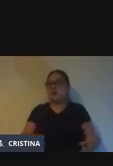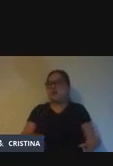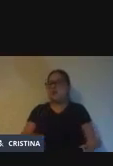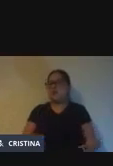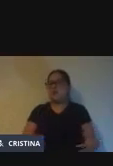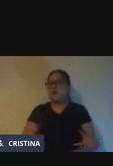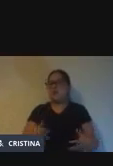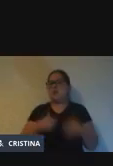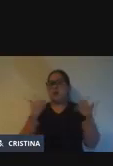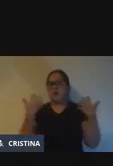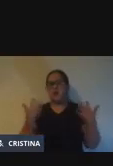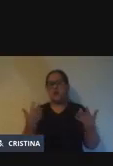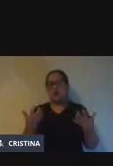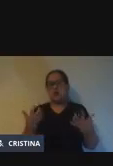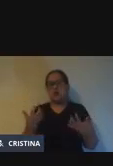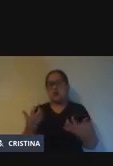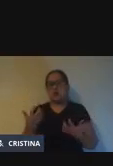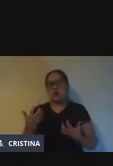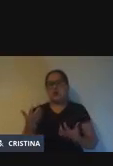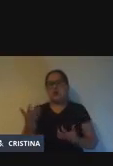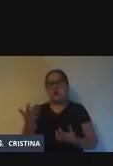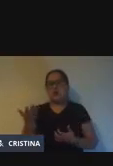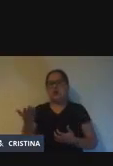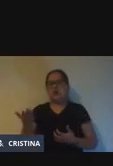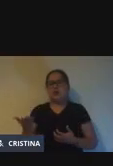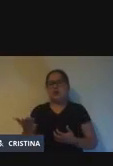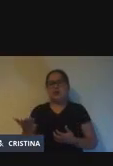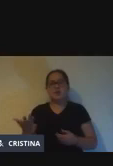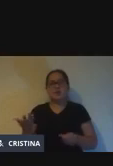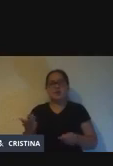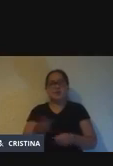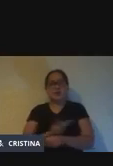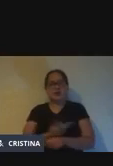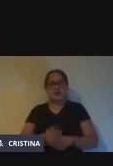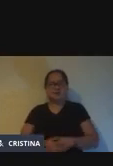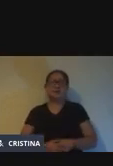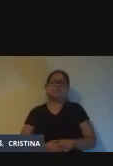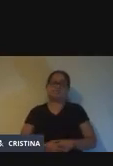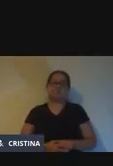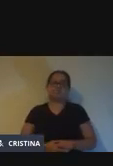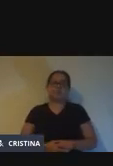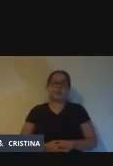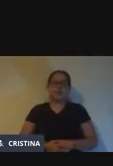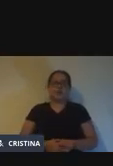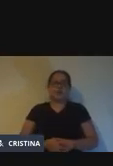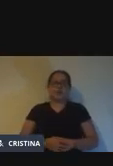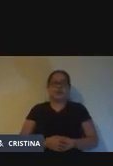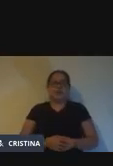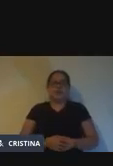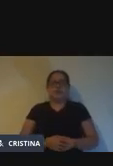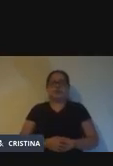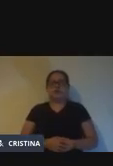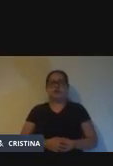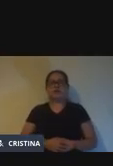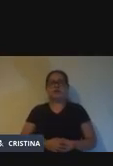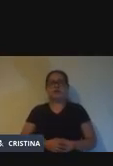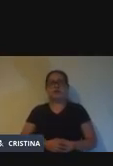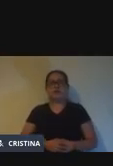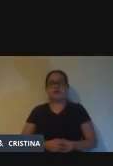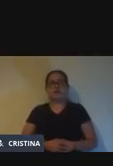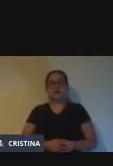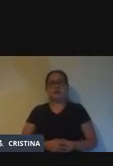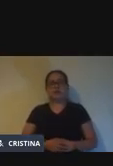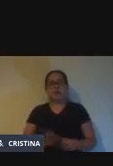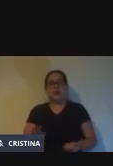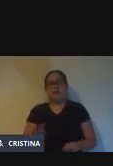reactiva, emocionalmente reactiva, entonces voy a reaccionar, ¿no? La emoción reactiva. ¿Y qué